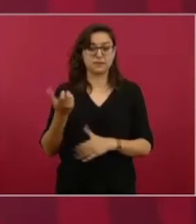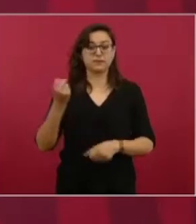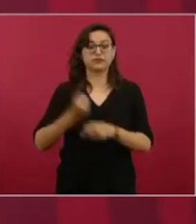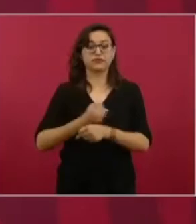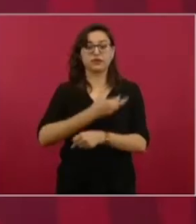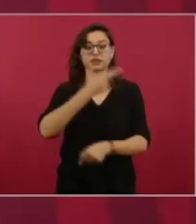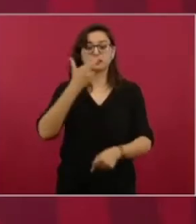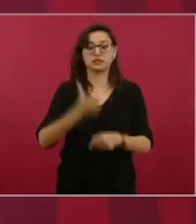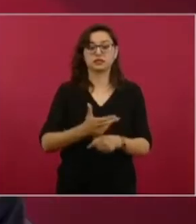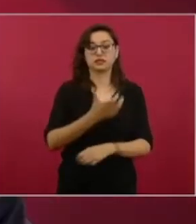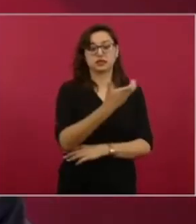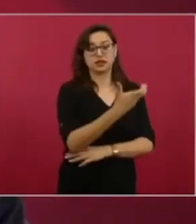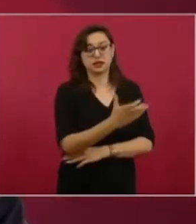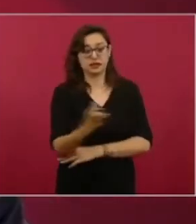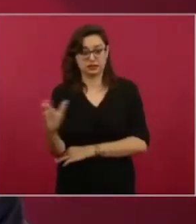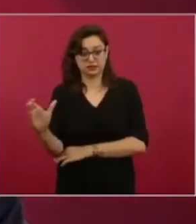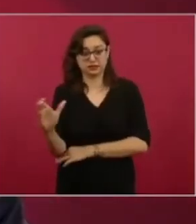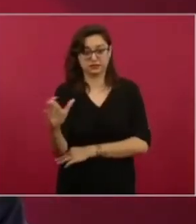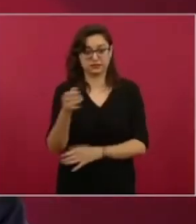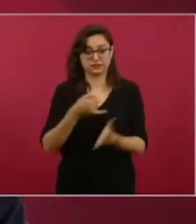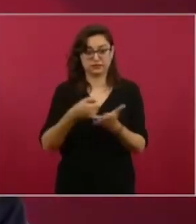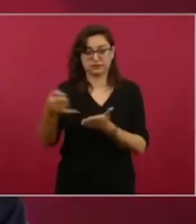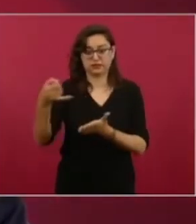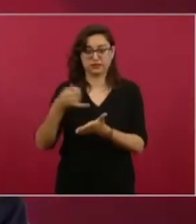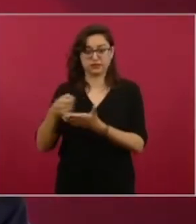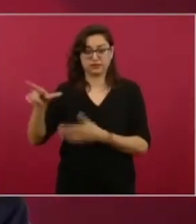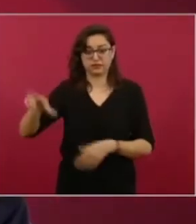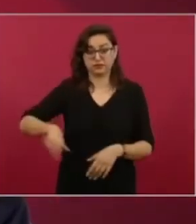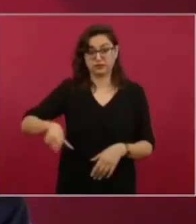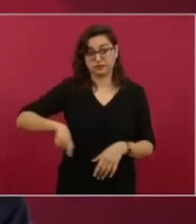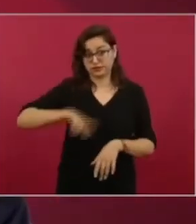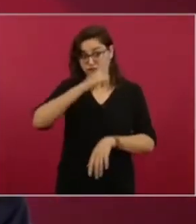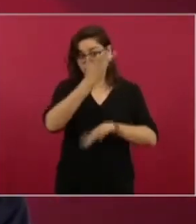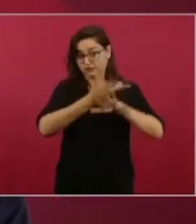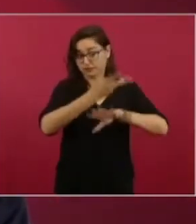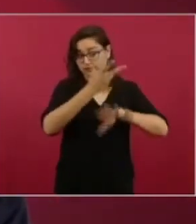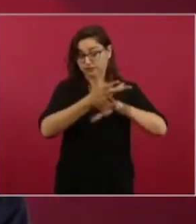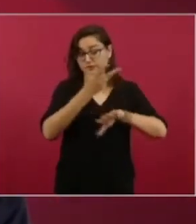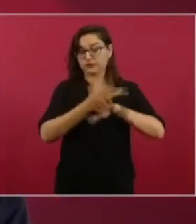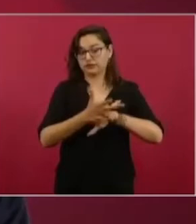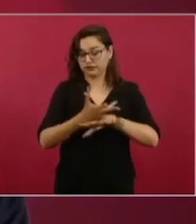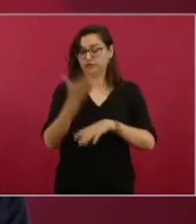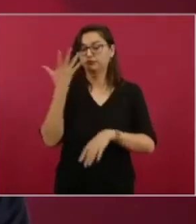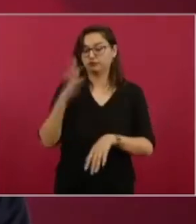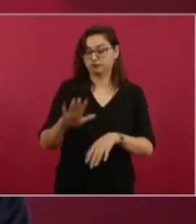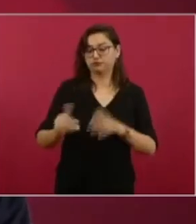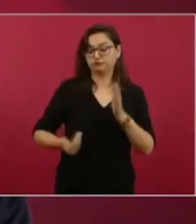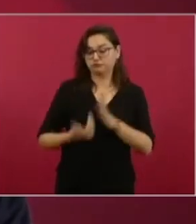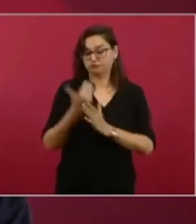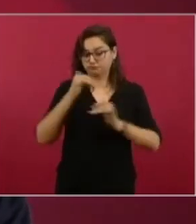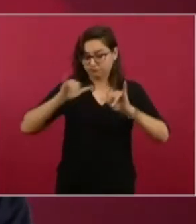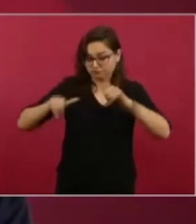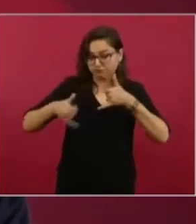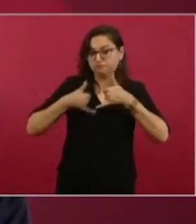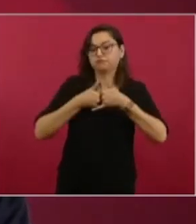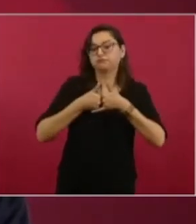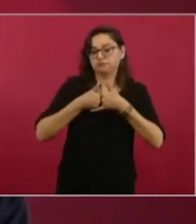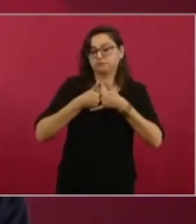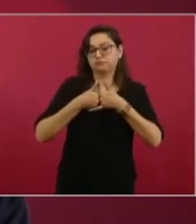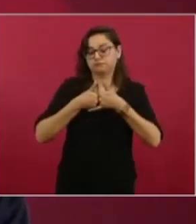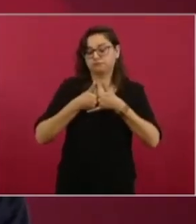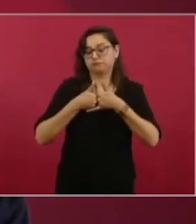secretario de Agricultura del gobierno de Estados Unidos, a las 10 de la mañana.